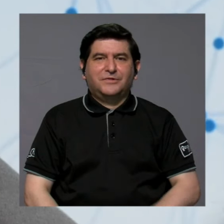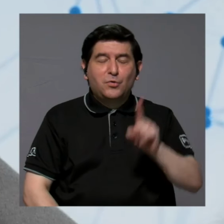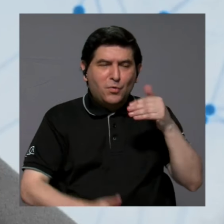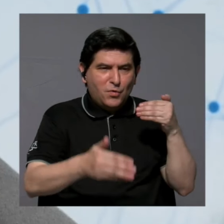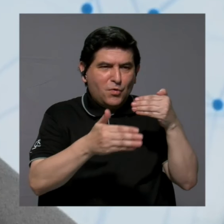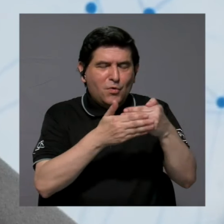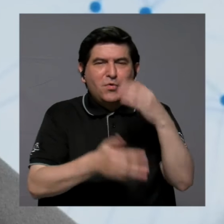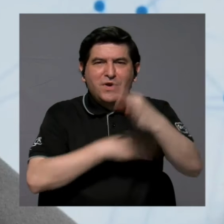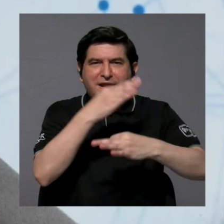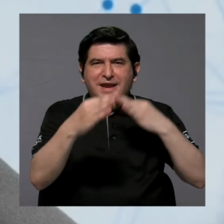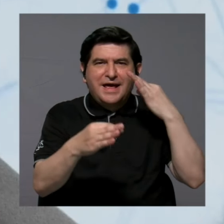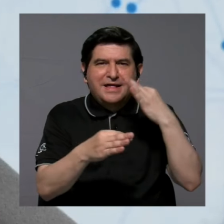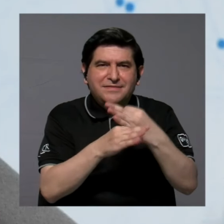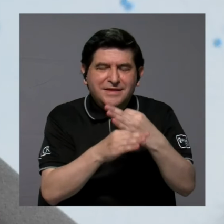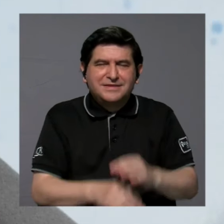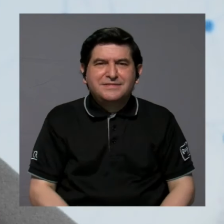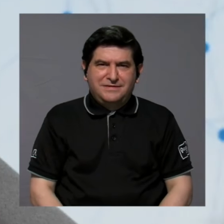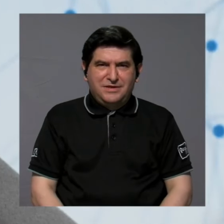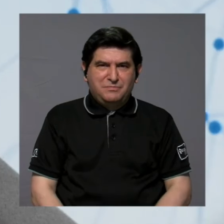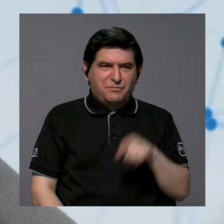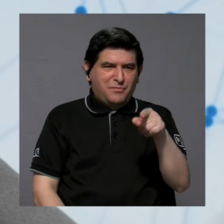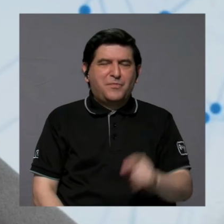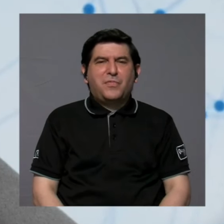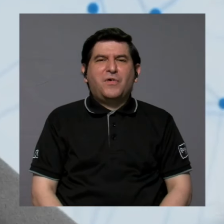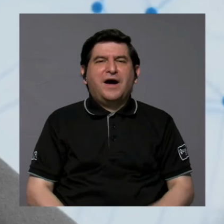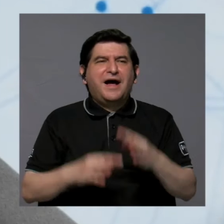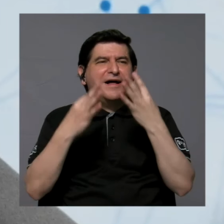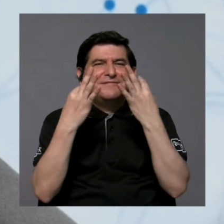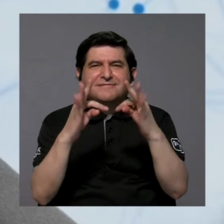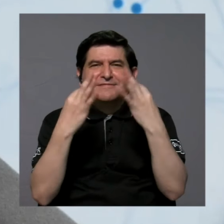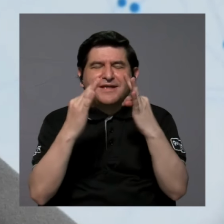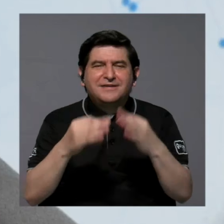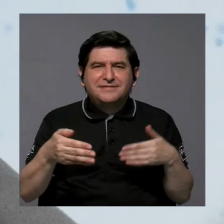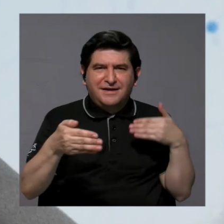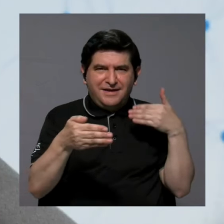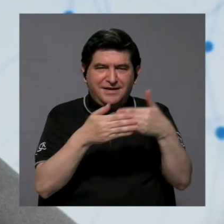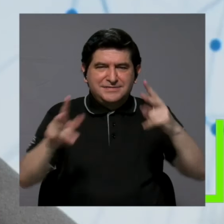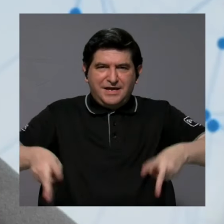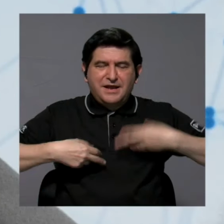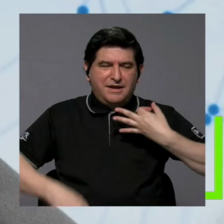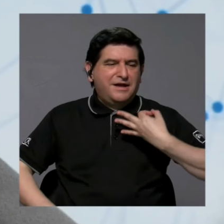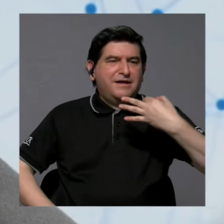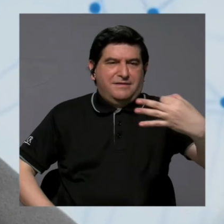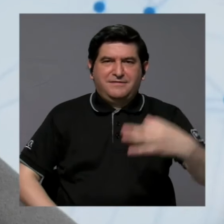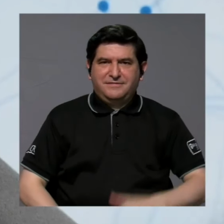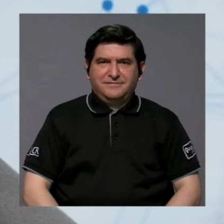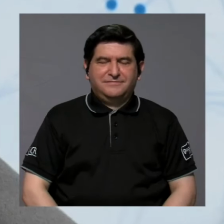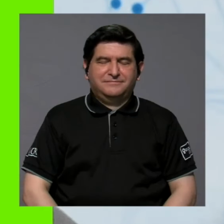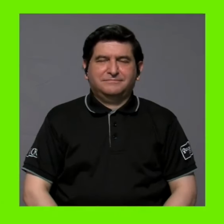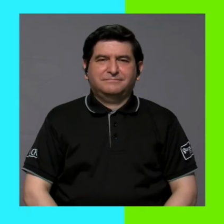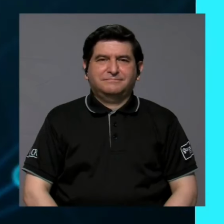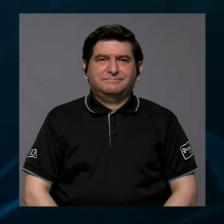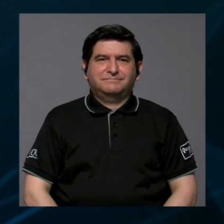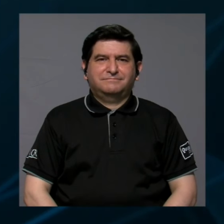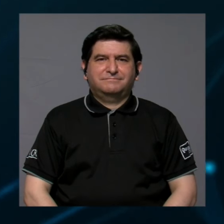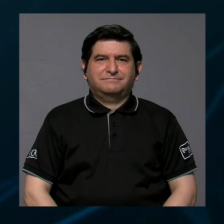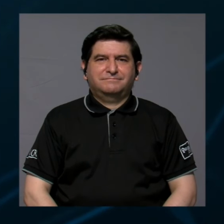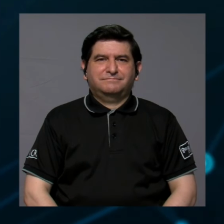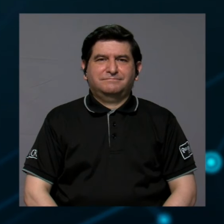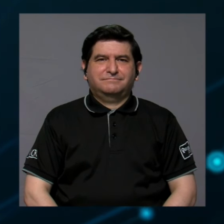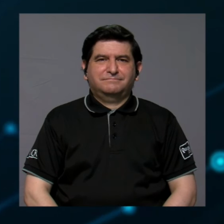una aproximación más etnográfica, que quiere decir que nos tratamos de acercar a la vida cotidiana, a un día común.